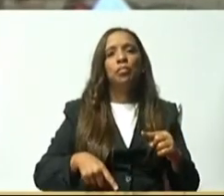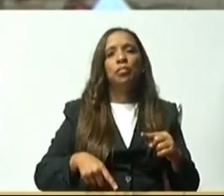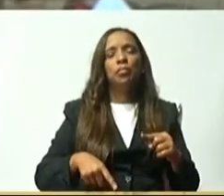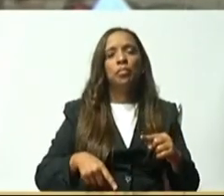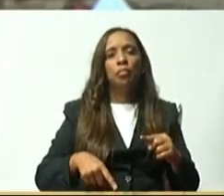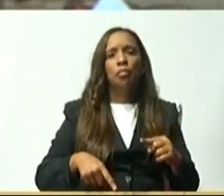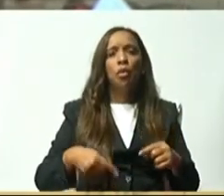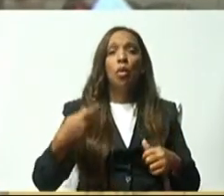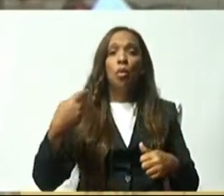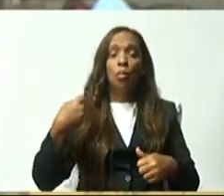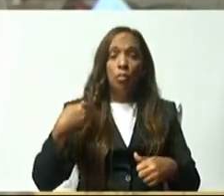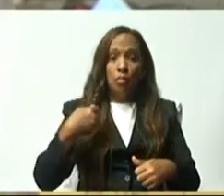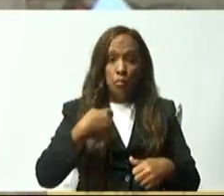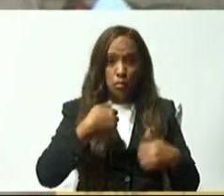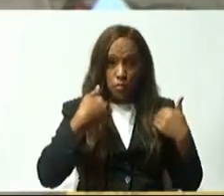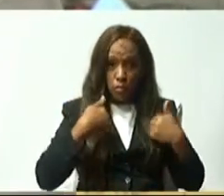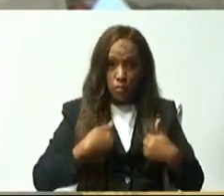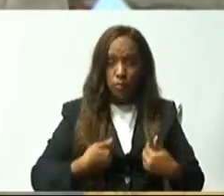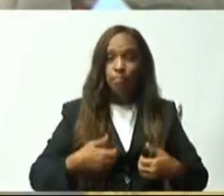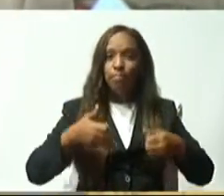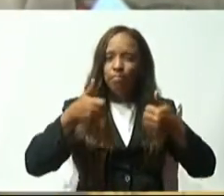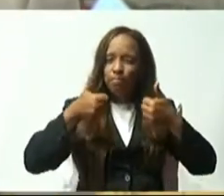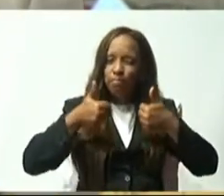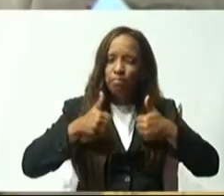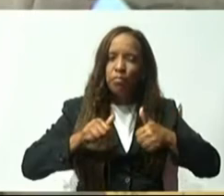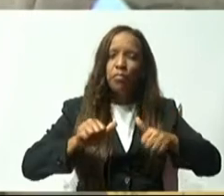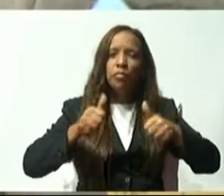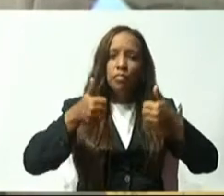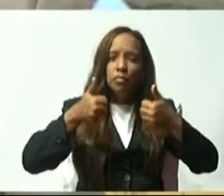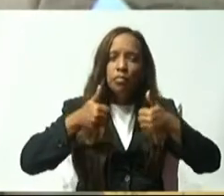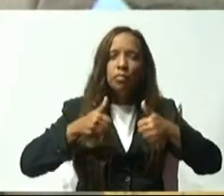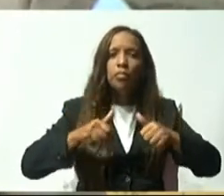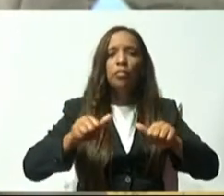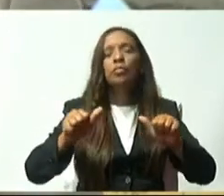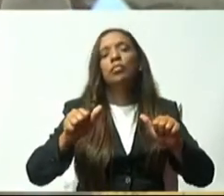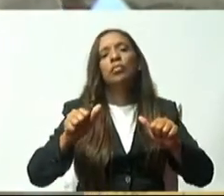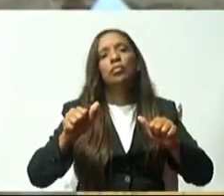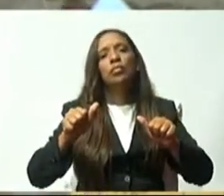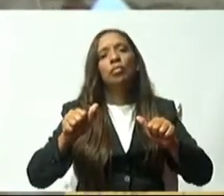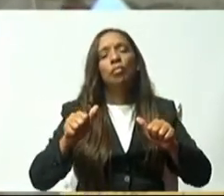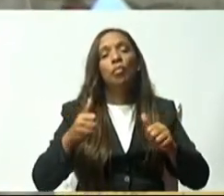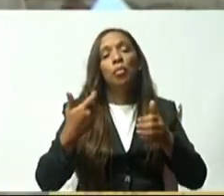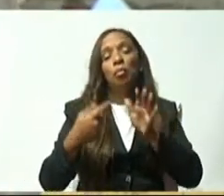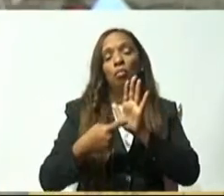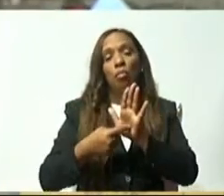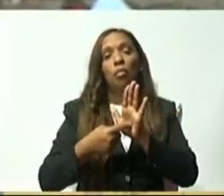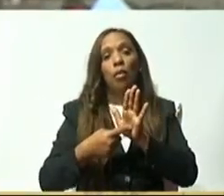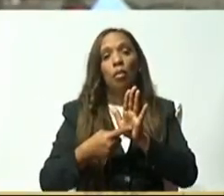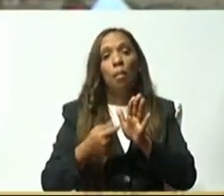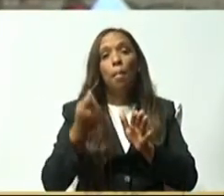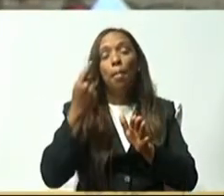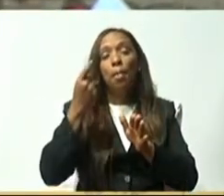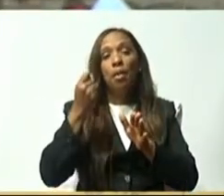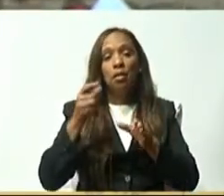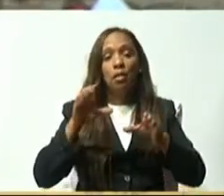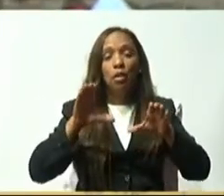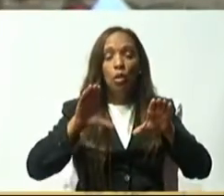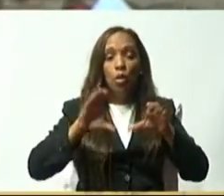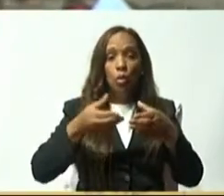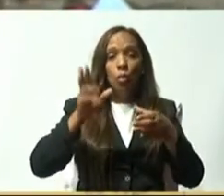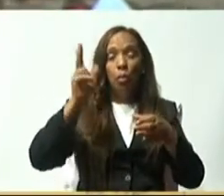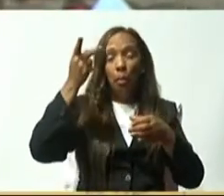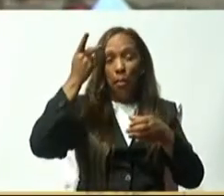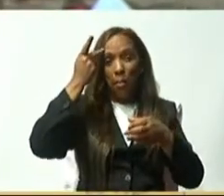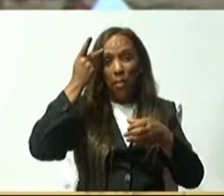y me formé como dirigente político, sufrió una división y yo fui el primer secretario